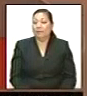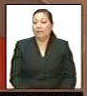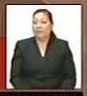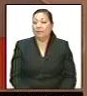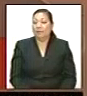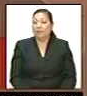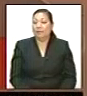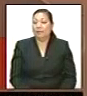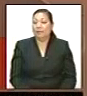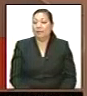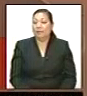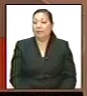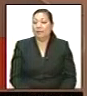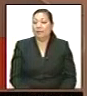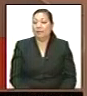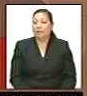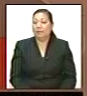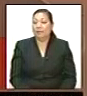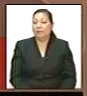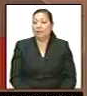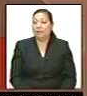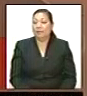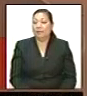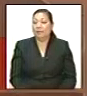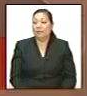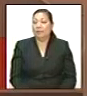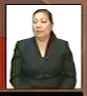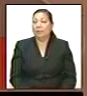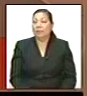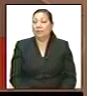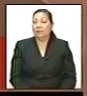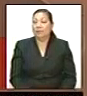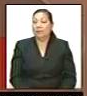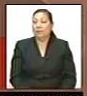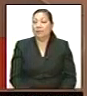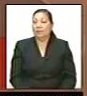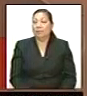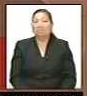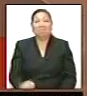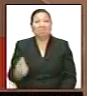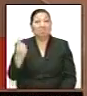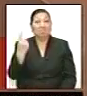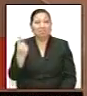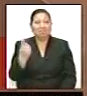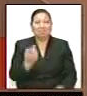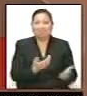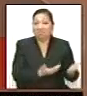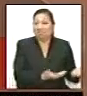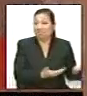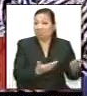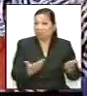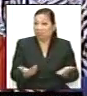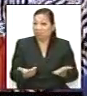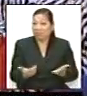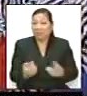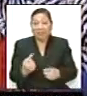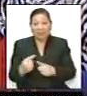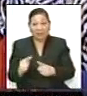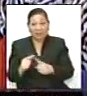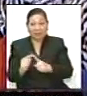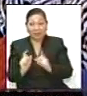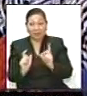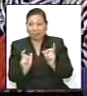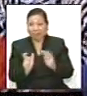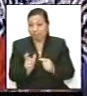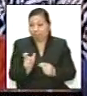con esta luz salgado de perú gracias presidenta en primer lugar dar la bienvenida a nuestros hijos colegas